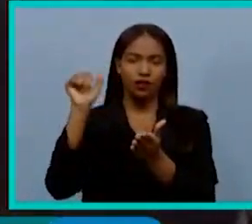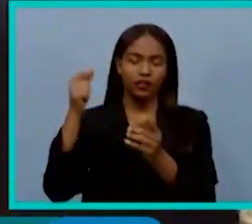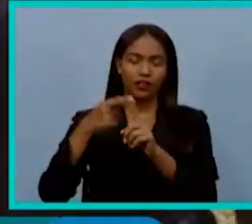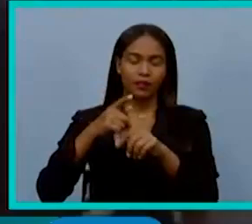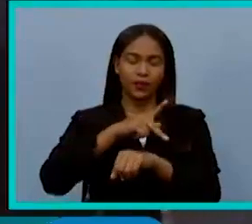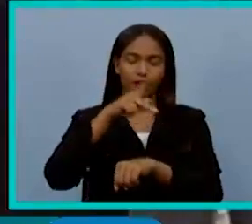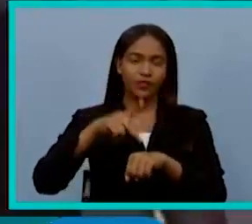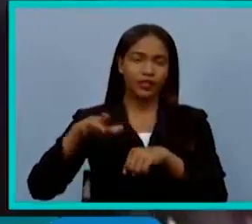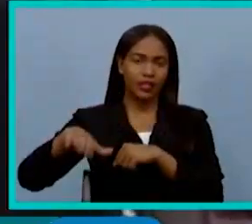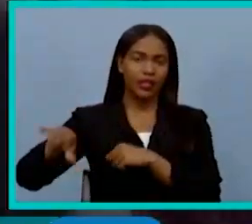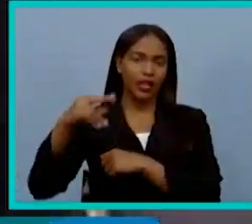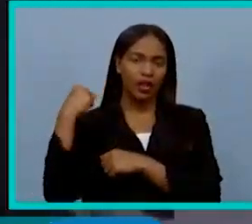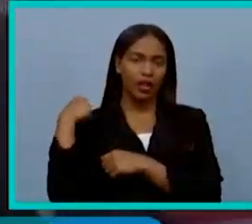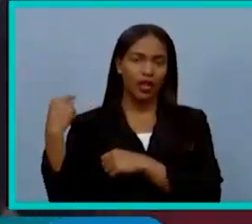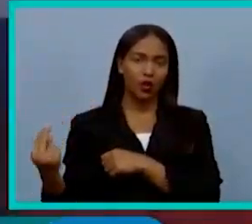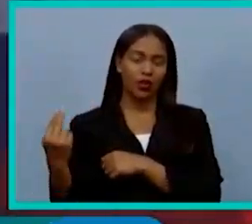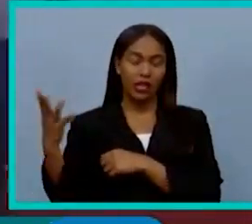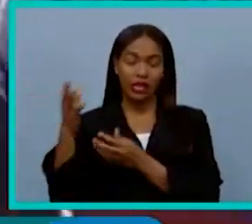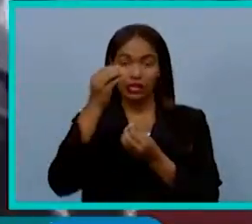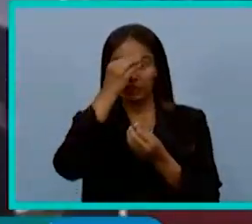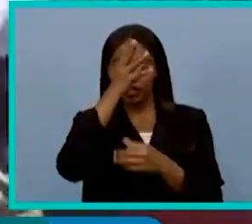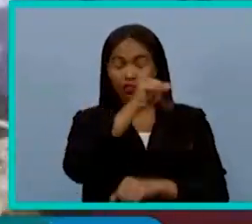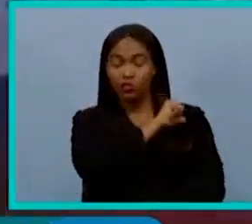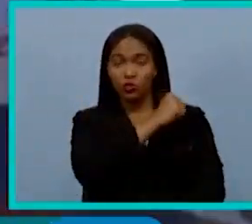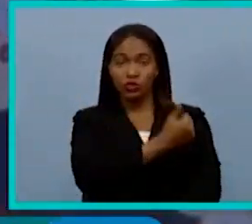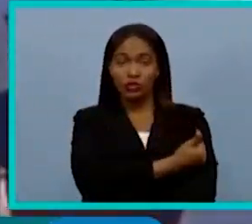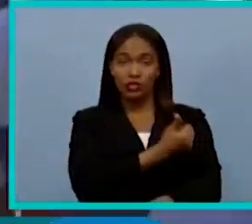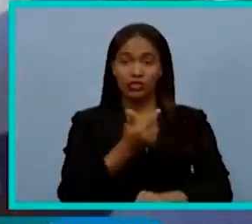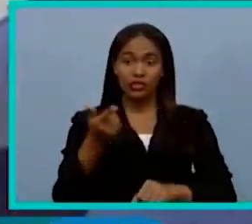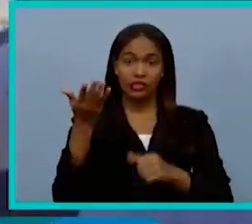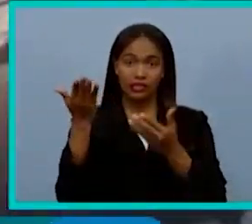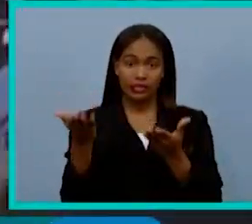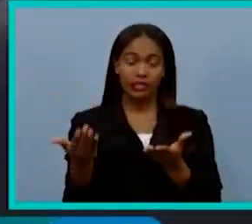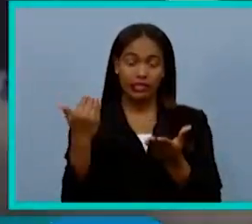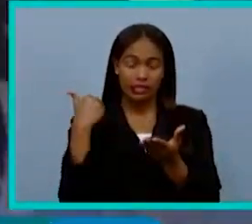María Trinidad Sánchez, había revelado que las autoridades, que eran